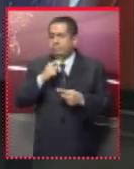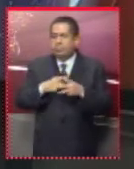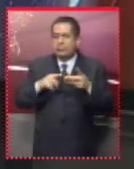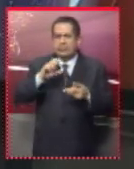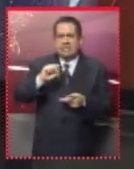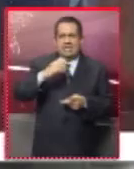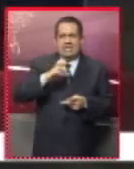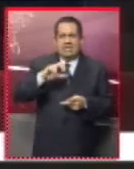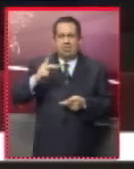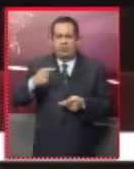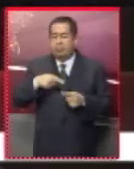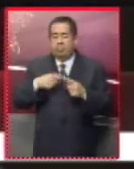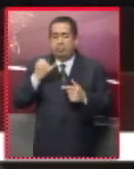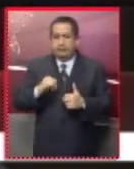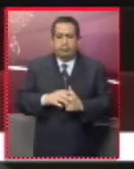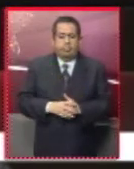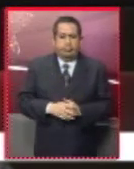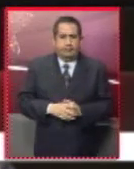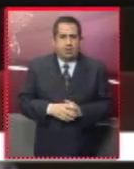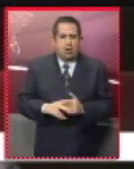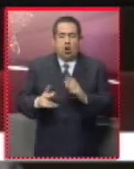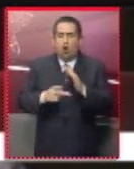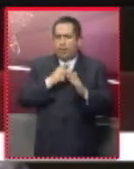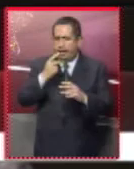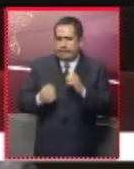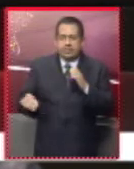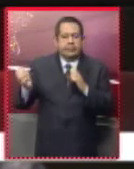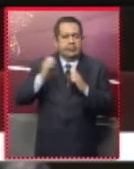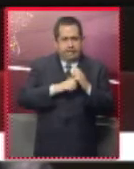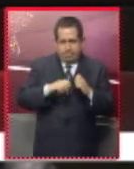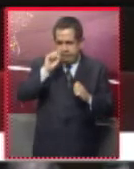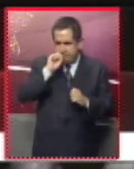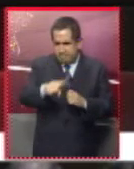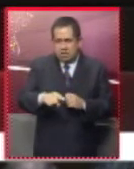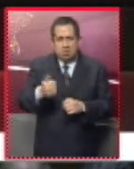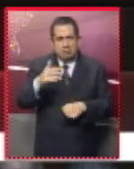Público. Es otro engaño de esta administración.